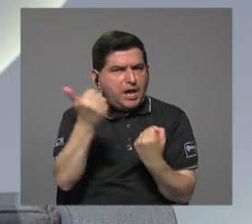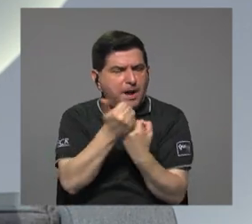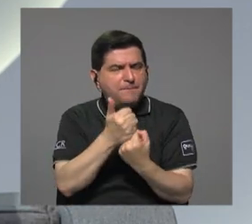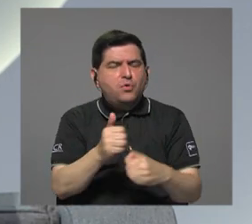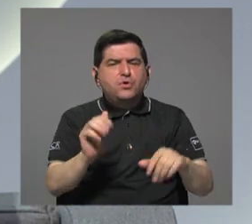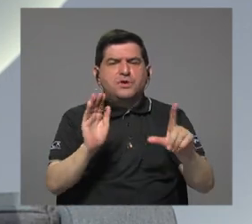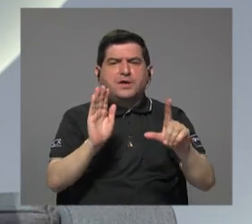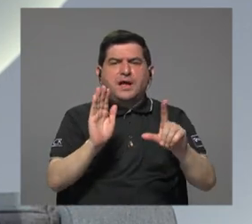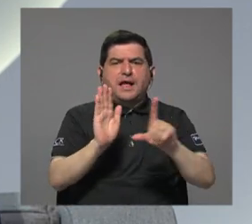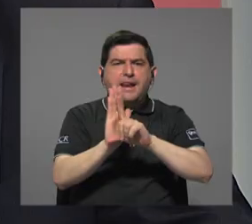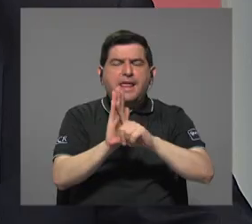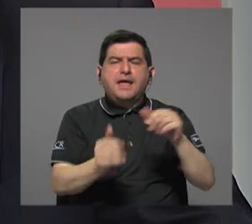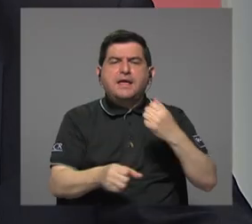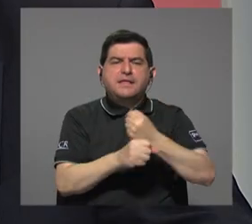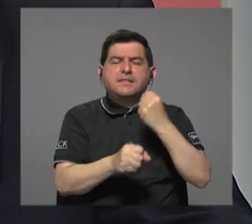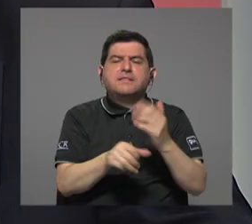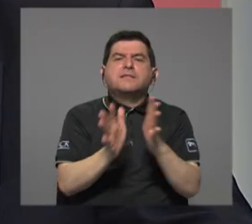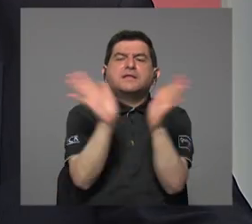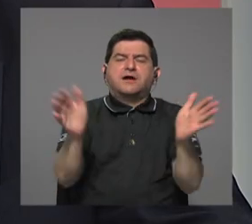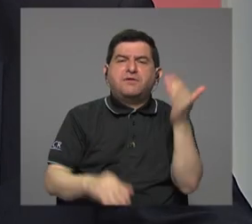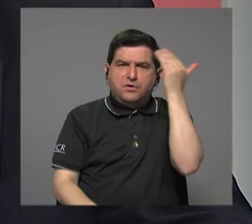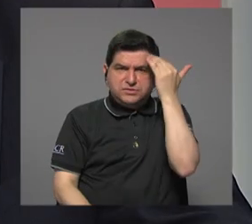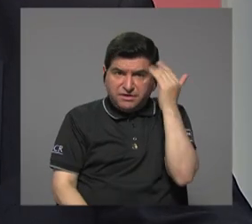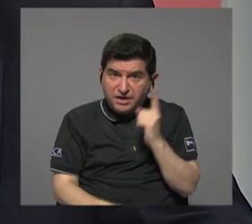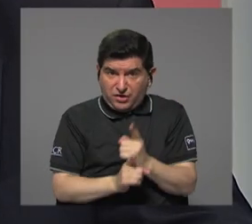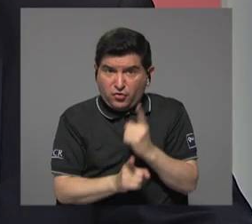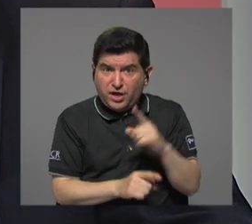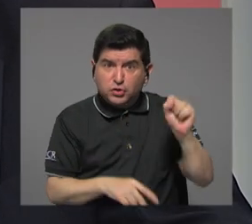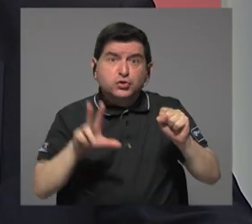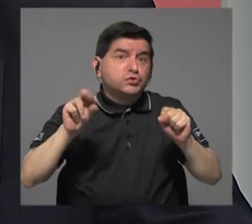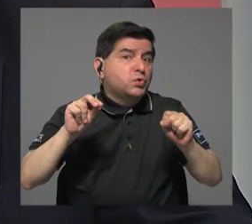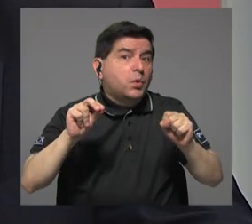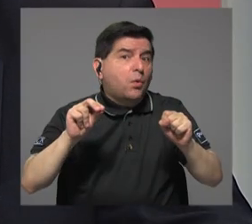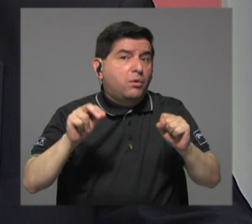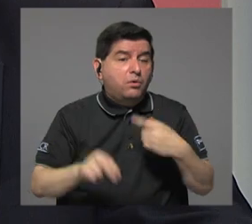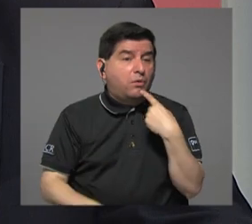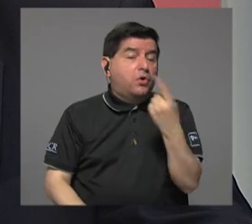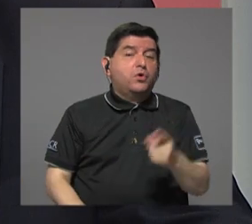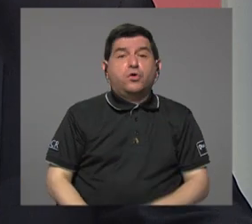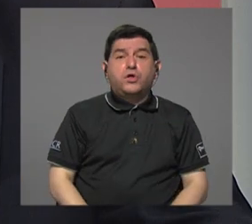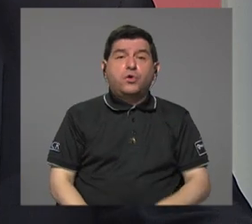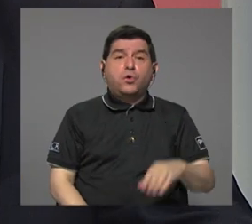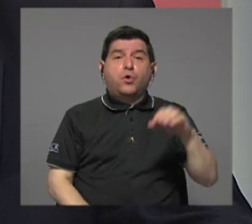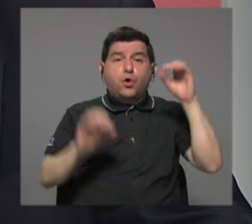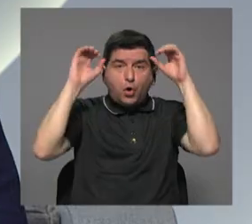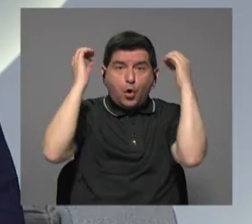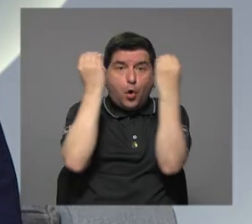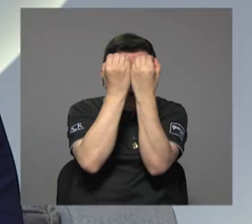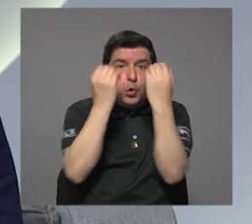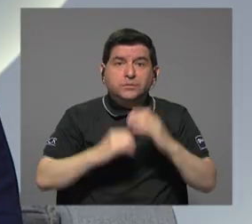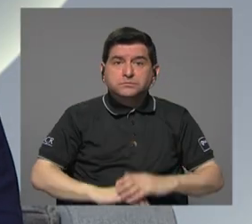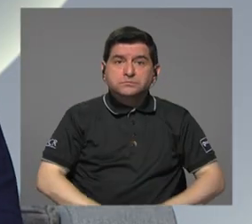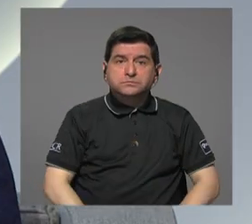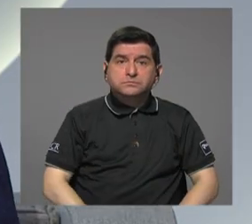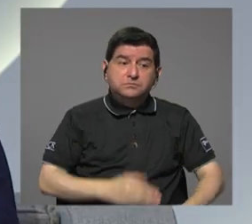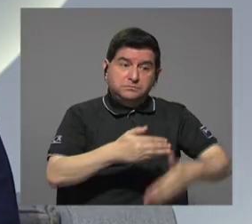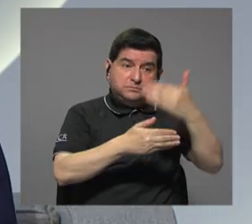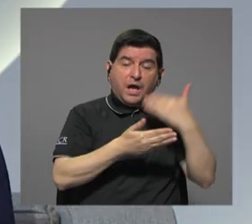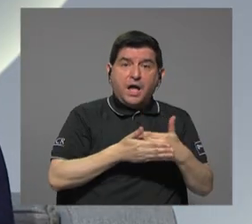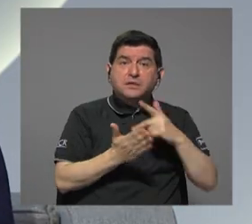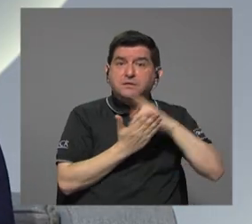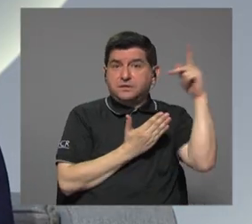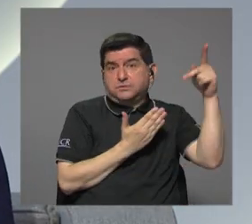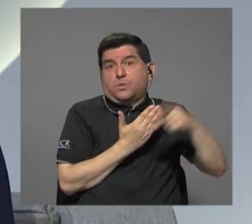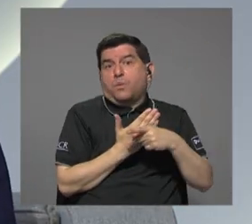ley de empleo público quisiera saber si eso es así o no al menos eso lo dijo con solís anteriormente en